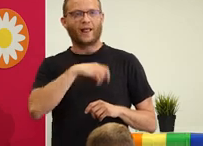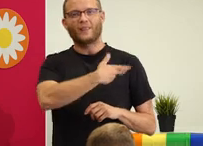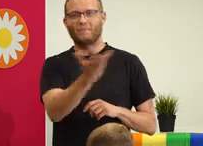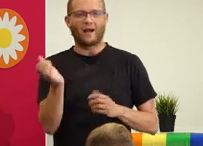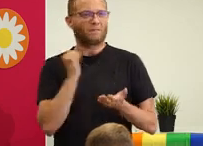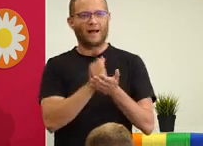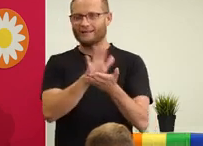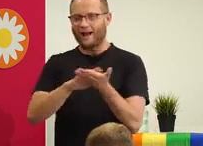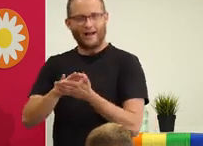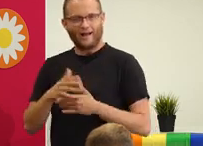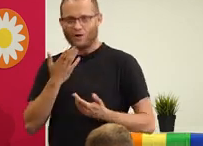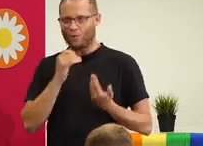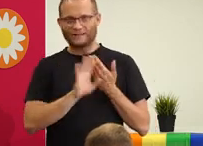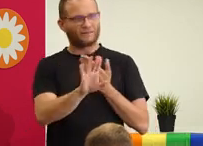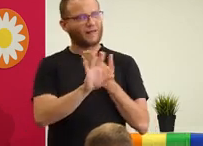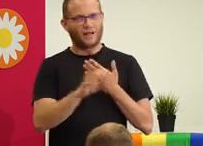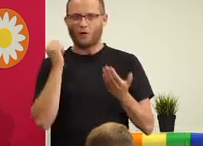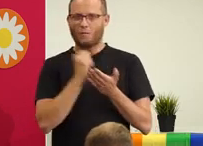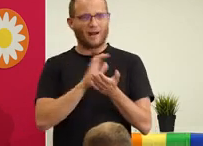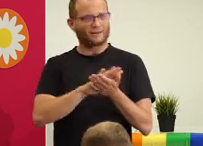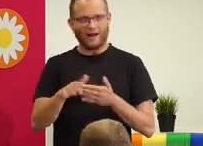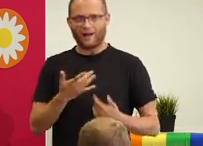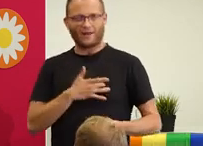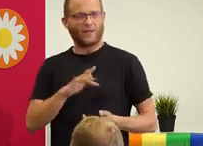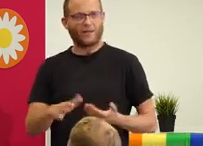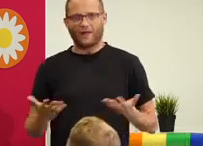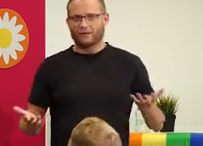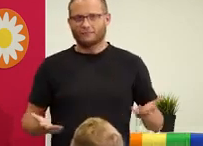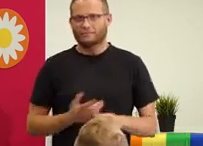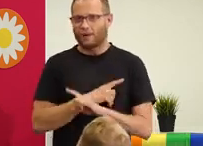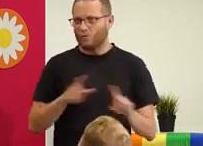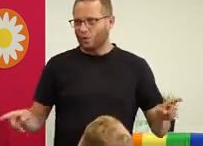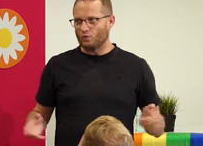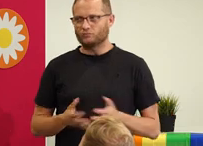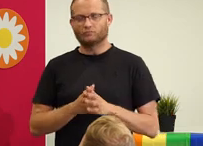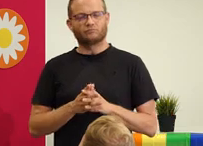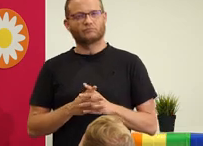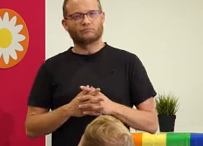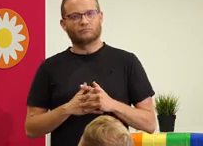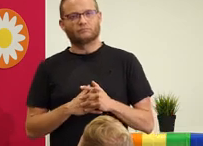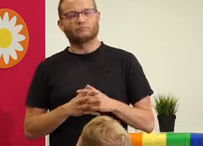demás, no es matar a sus vecinos, ni querer a nadie por quien sea.